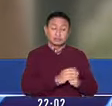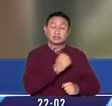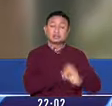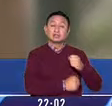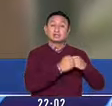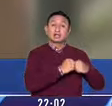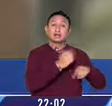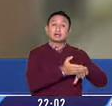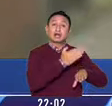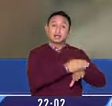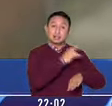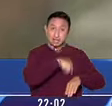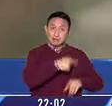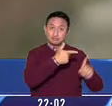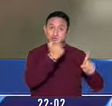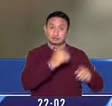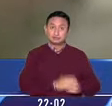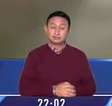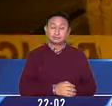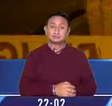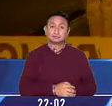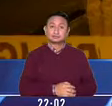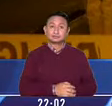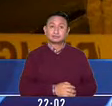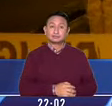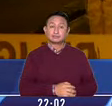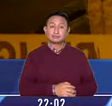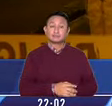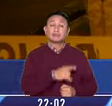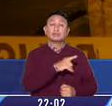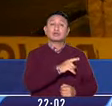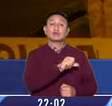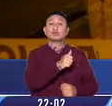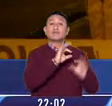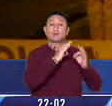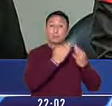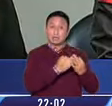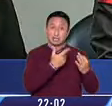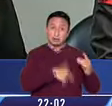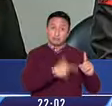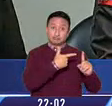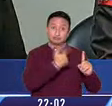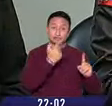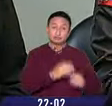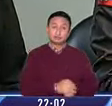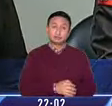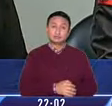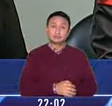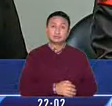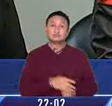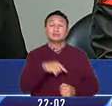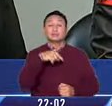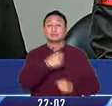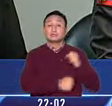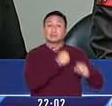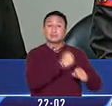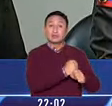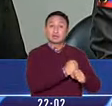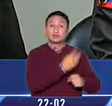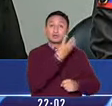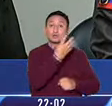por asesinato. Cuando era menor de edad, mató a un pariente cercano. Había cumplido la sentencia condenatoria